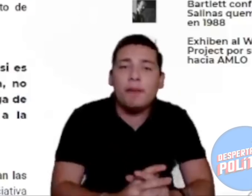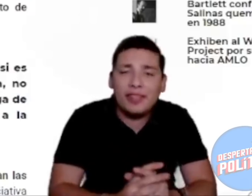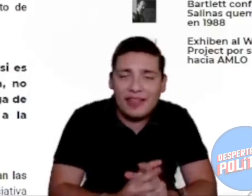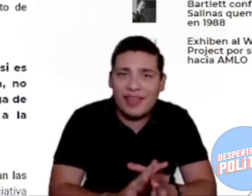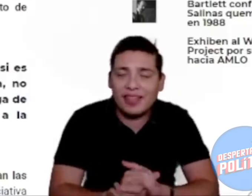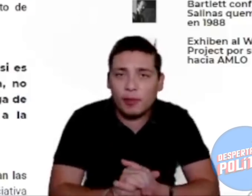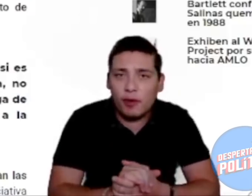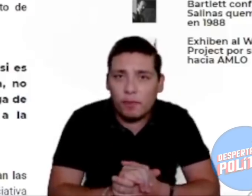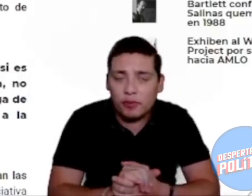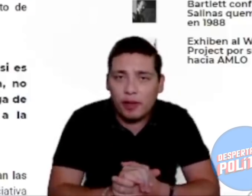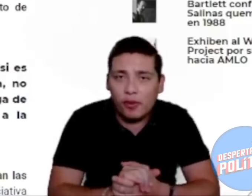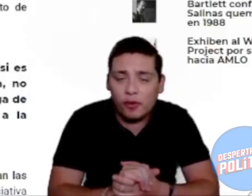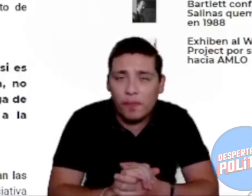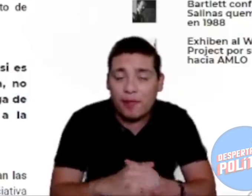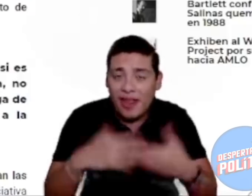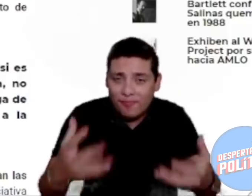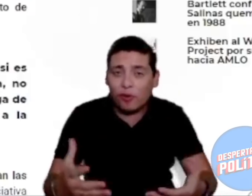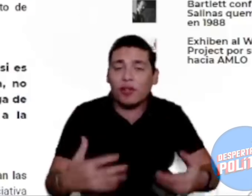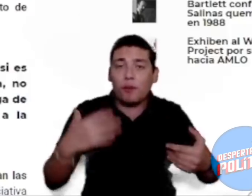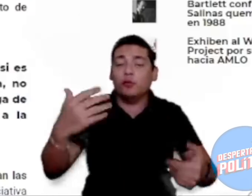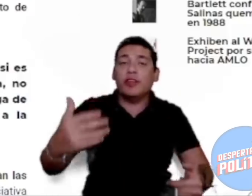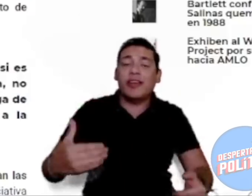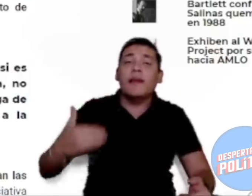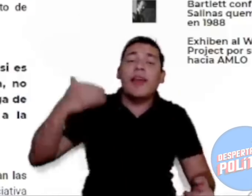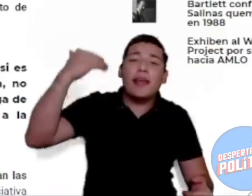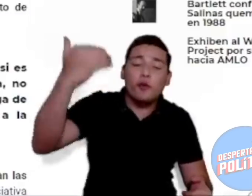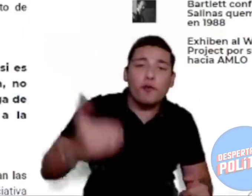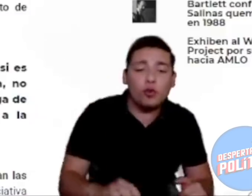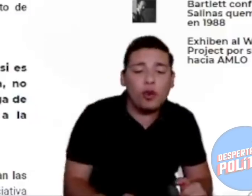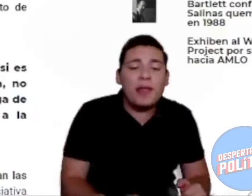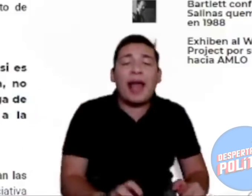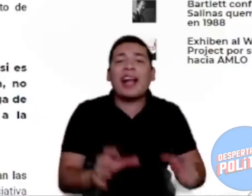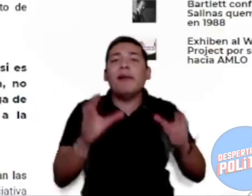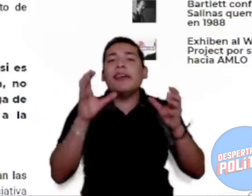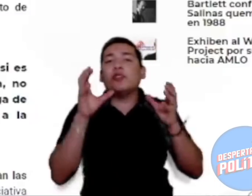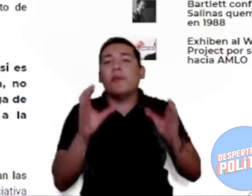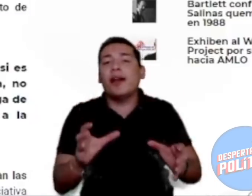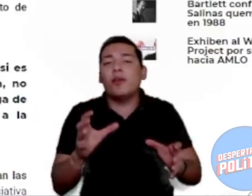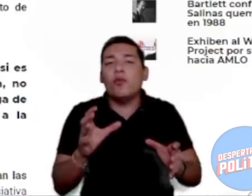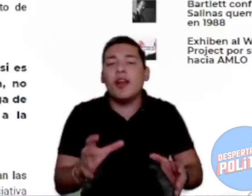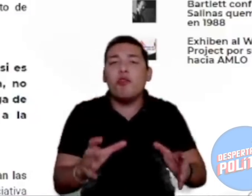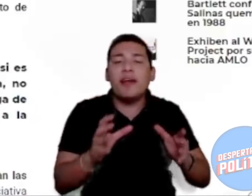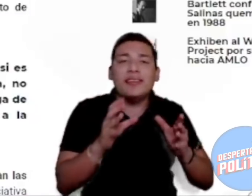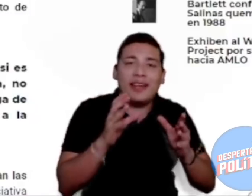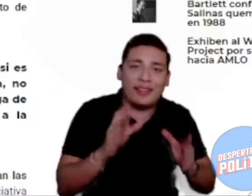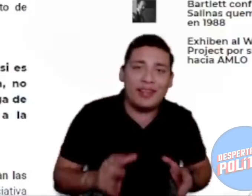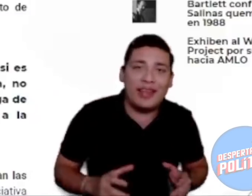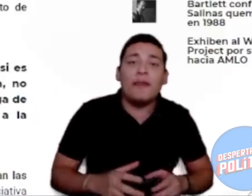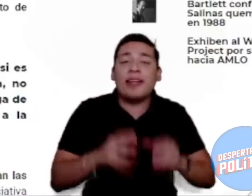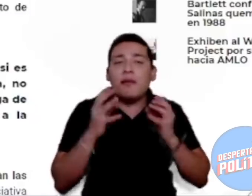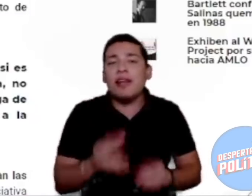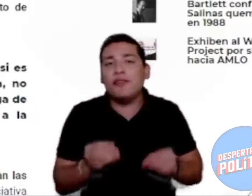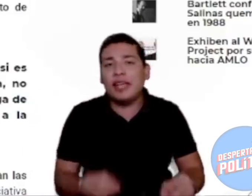el presidente Andrés Manuel López Obrador, previendo lo que pueda suceder en un futuro, acaba de tomar una nueva